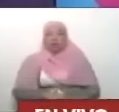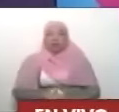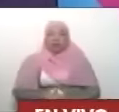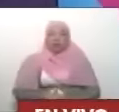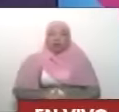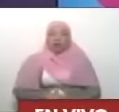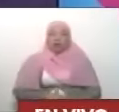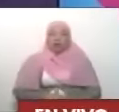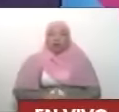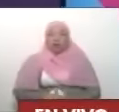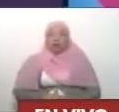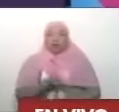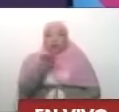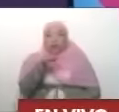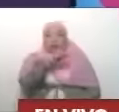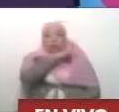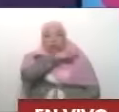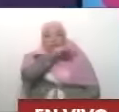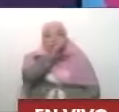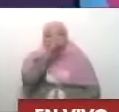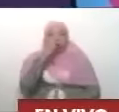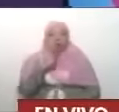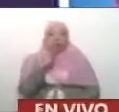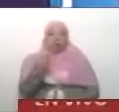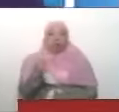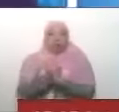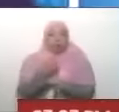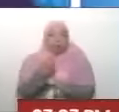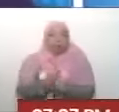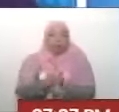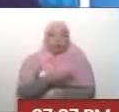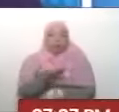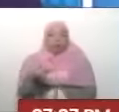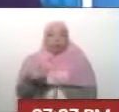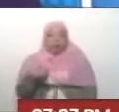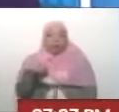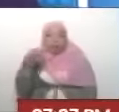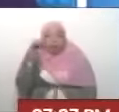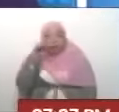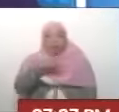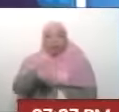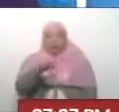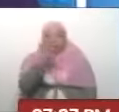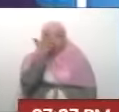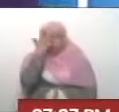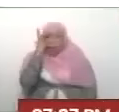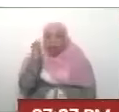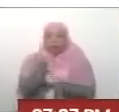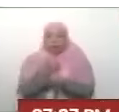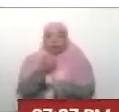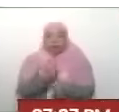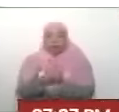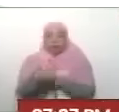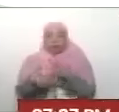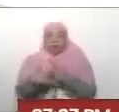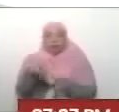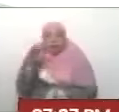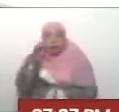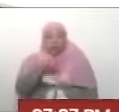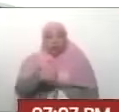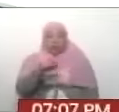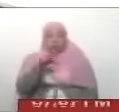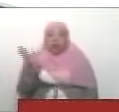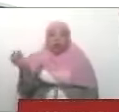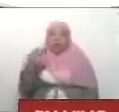Carlos London, su director, voz, una leyenda del calipso del Callao, que recibió en